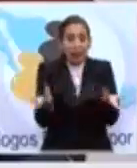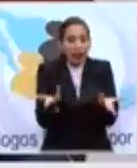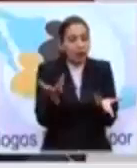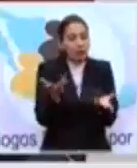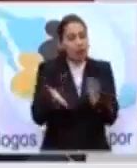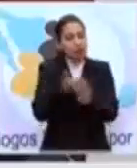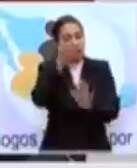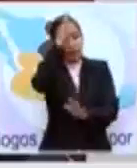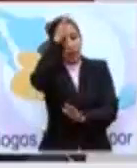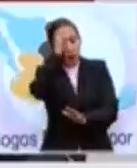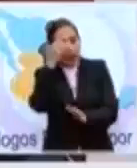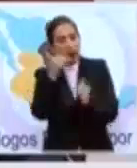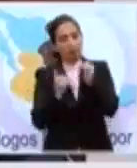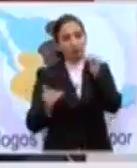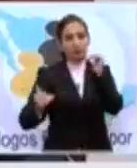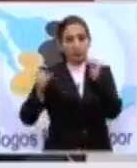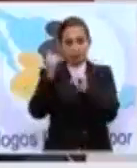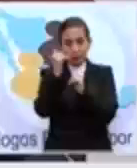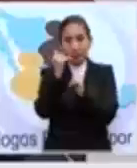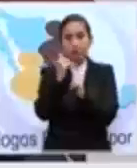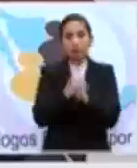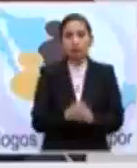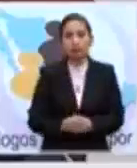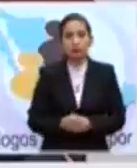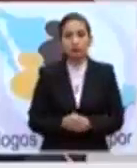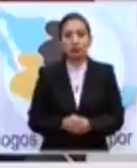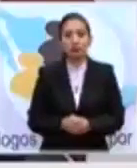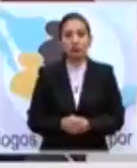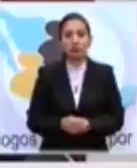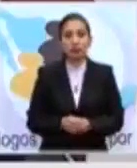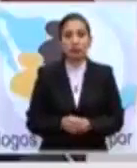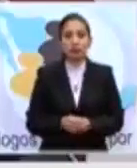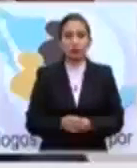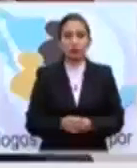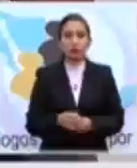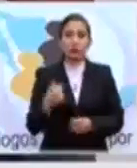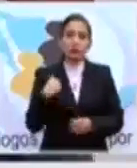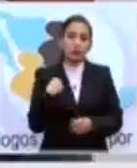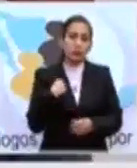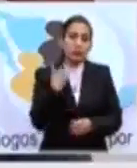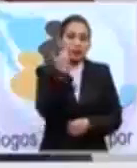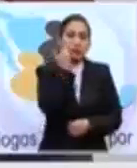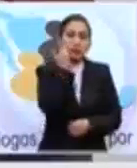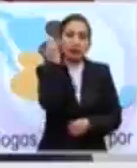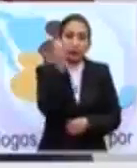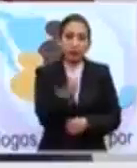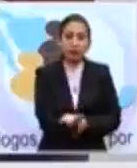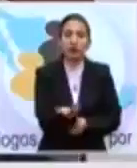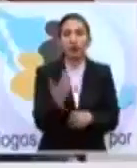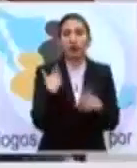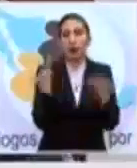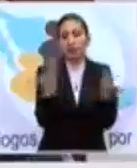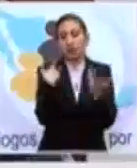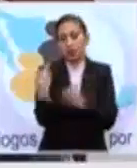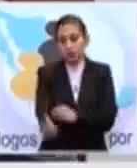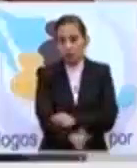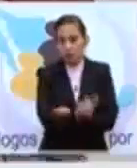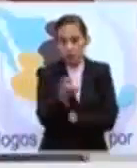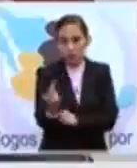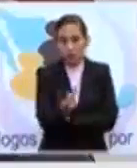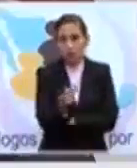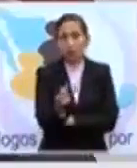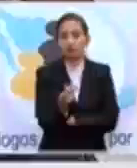construir acuerdos y llevarlos a la Comisión de Trabajo. Entonces yo quiero hacer una